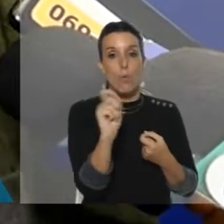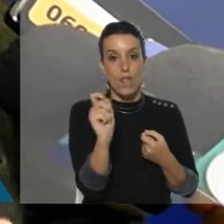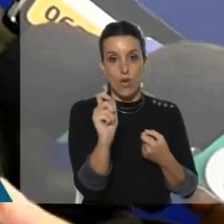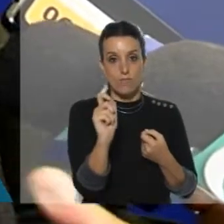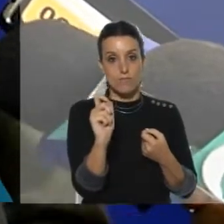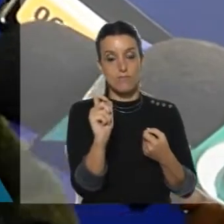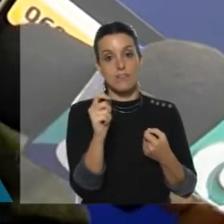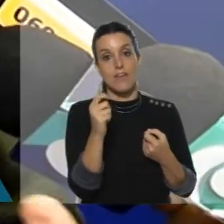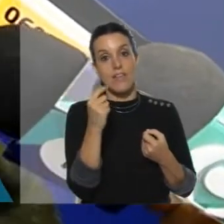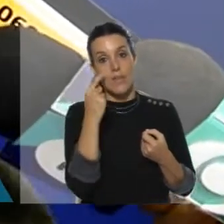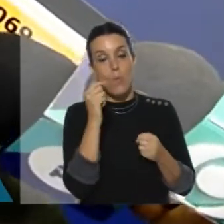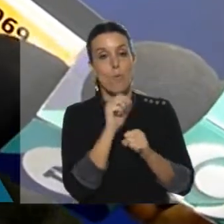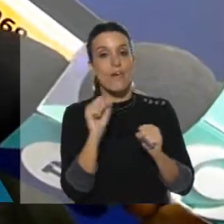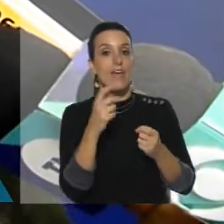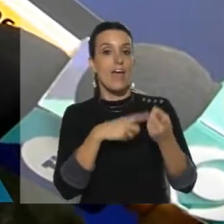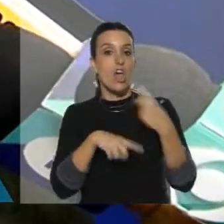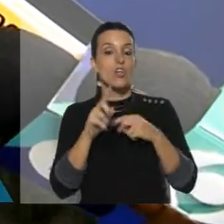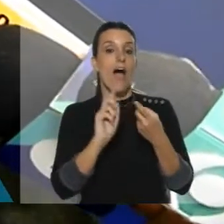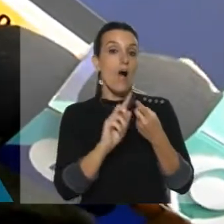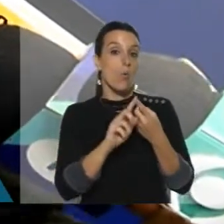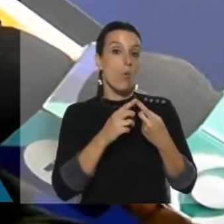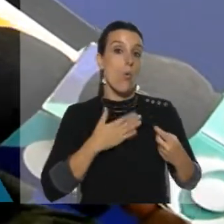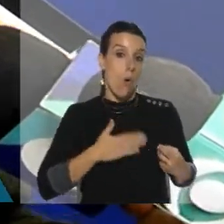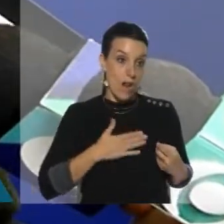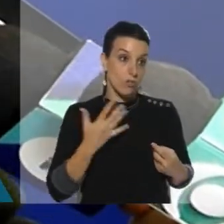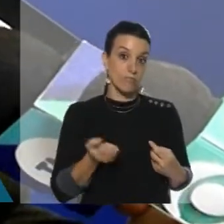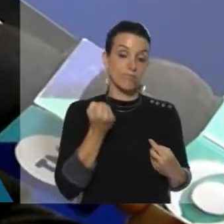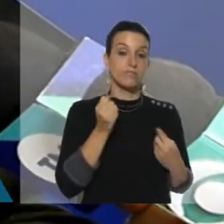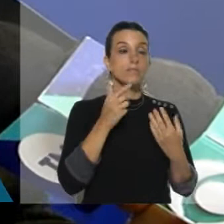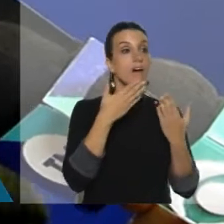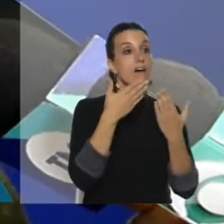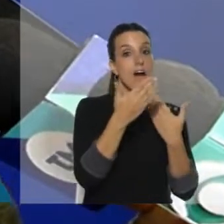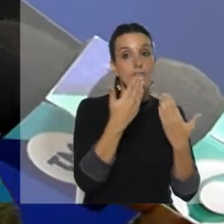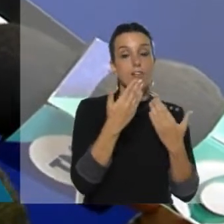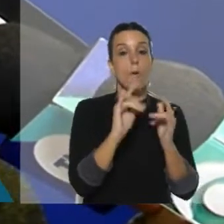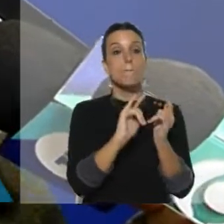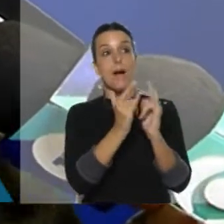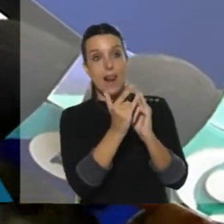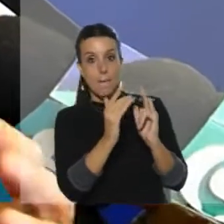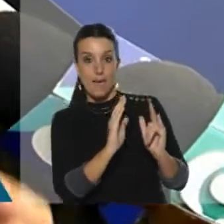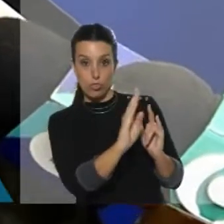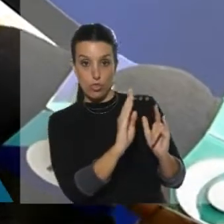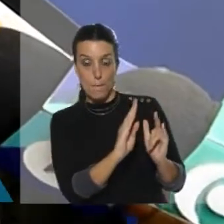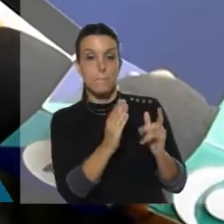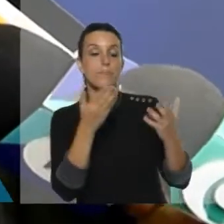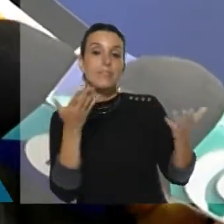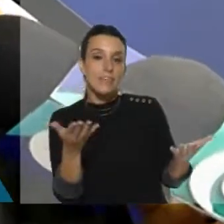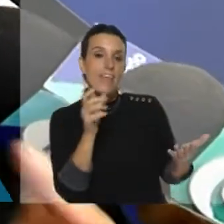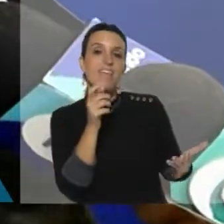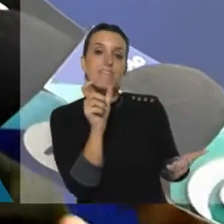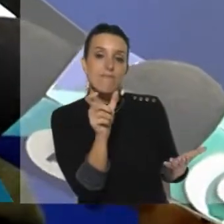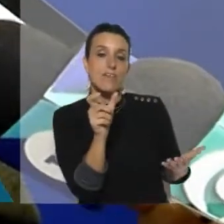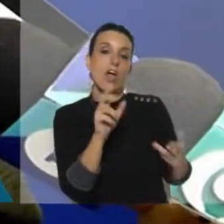alcanzar entonces un acuerdo y también en diálogo con el parlamento esto significa la